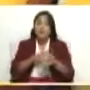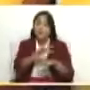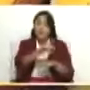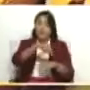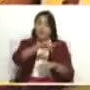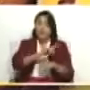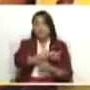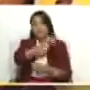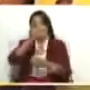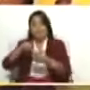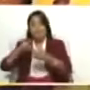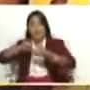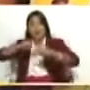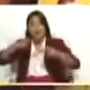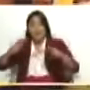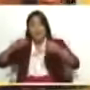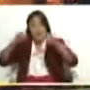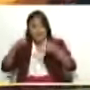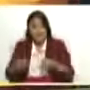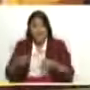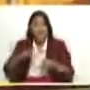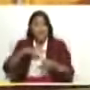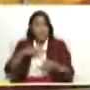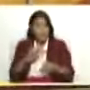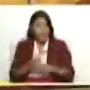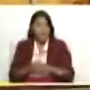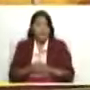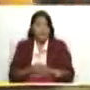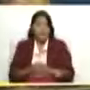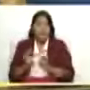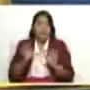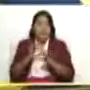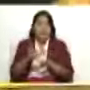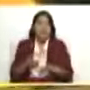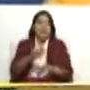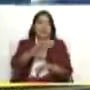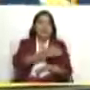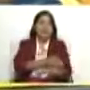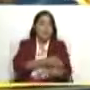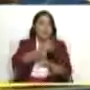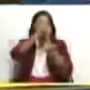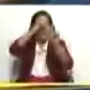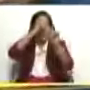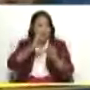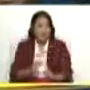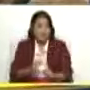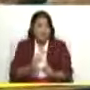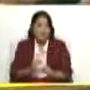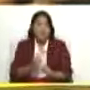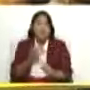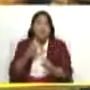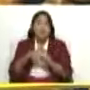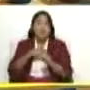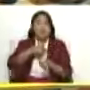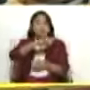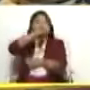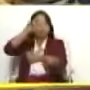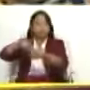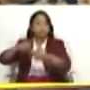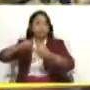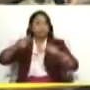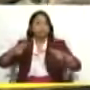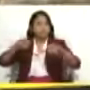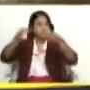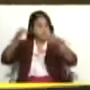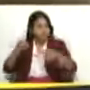Olímpicos ya que es una gran posibilidad de prepararse a un alto nivel o incluso garantizar una clasificación a los Juegos